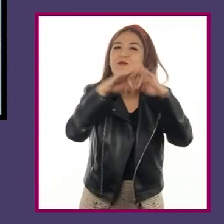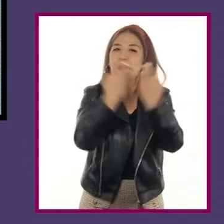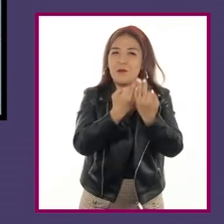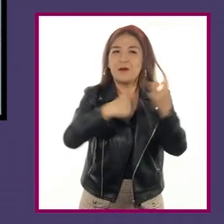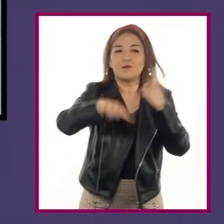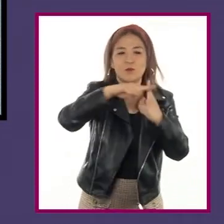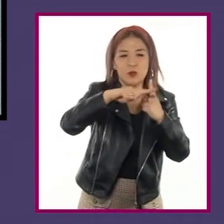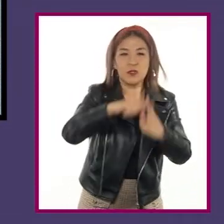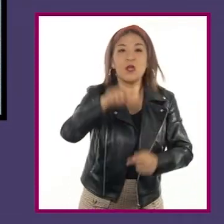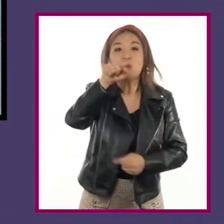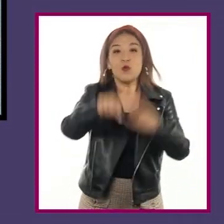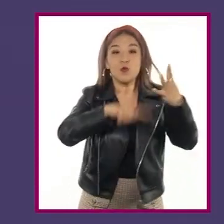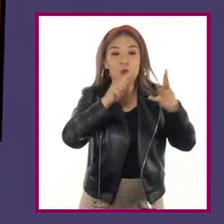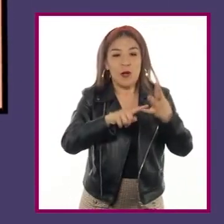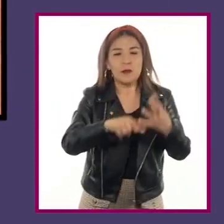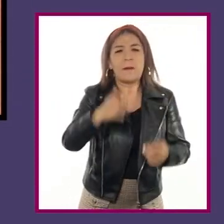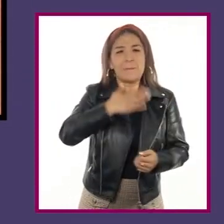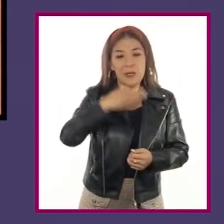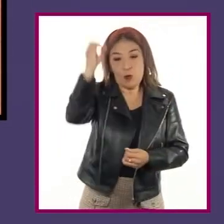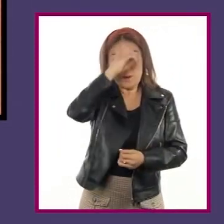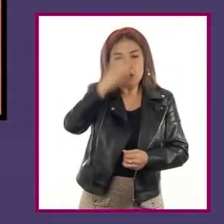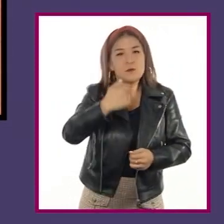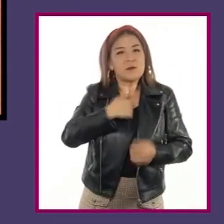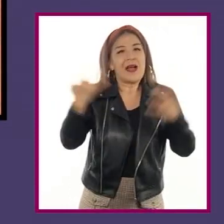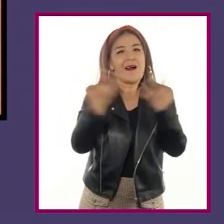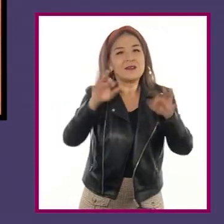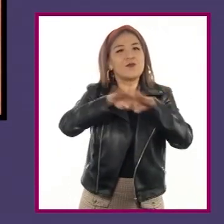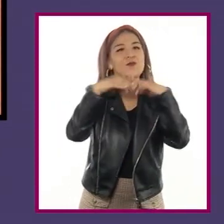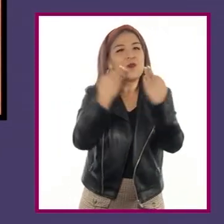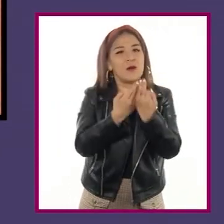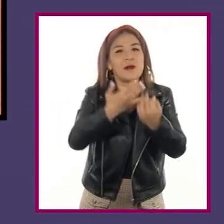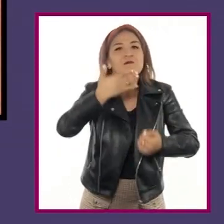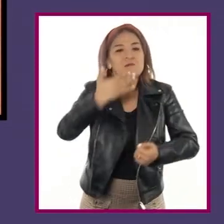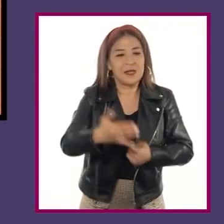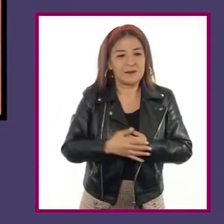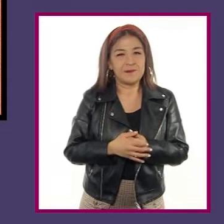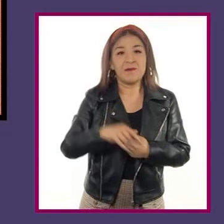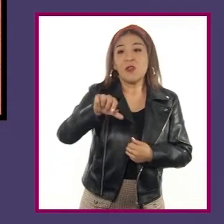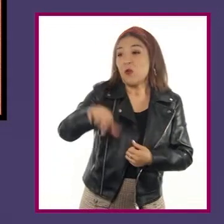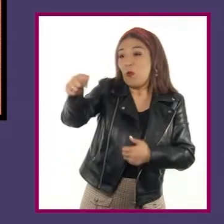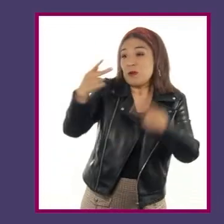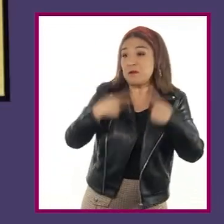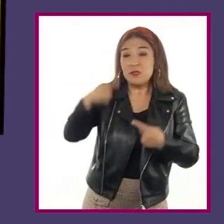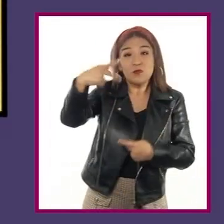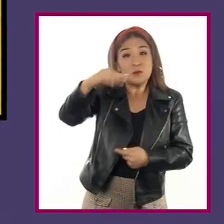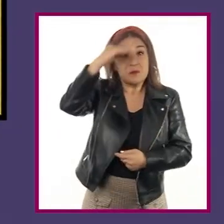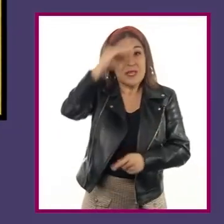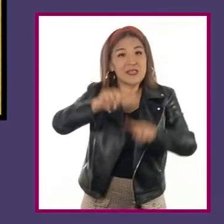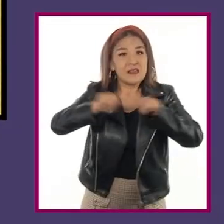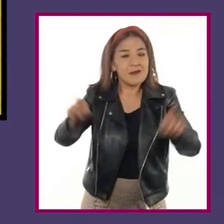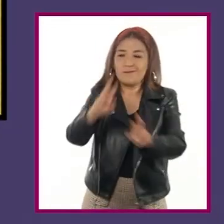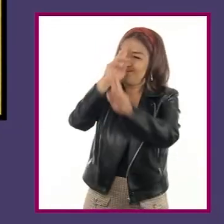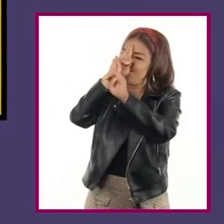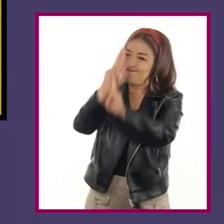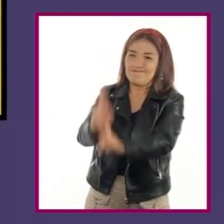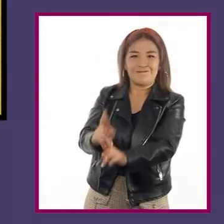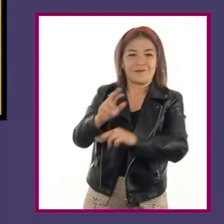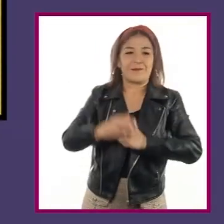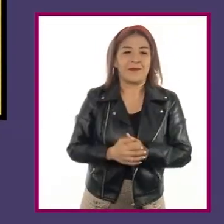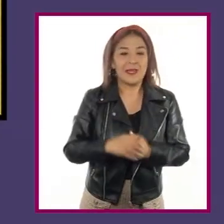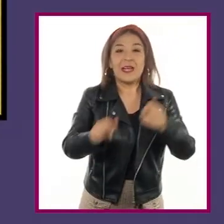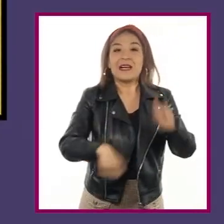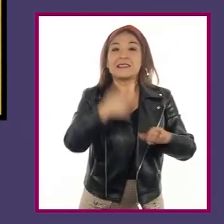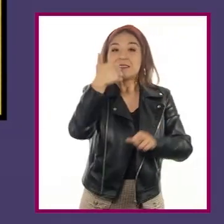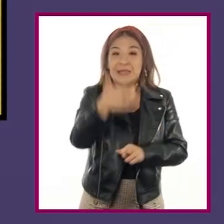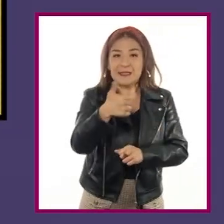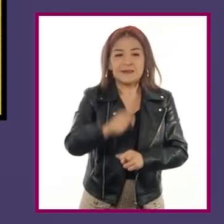propias opiniones. Número 5, respetar a quienes piensen diferente. 6, dar